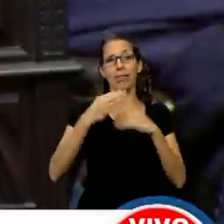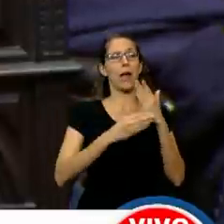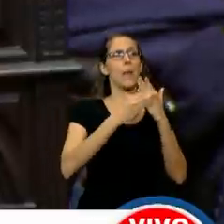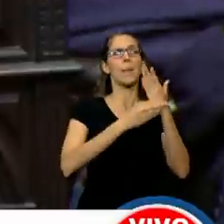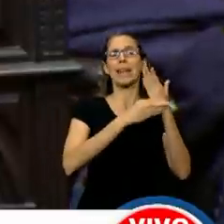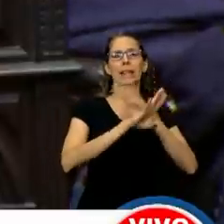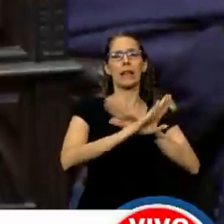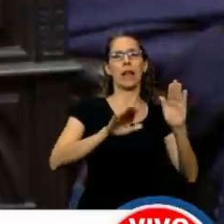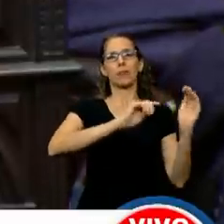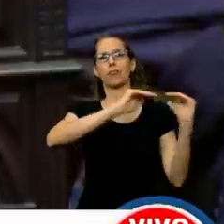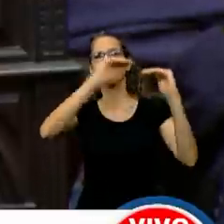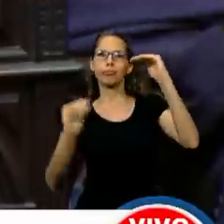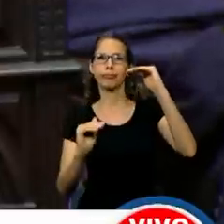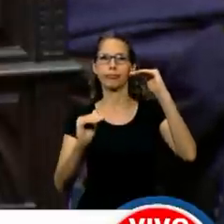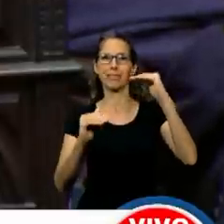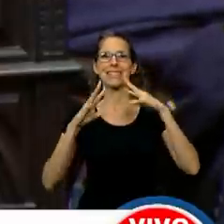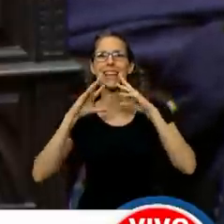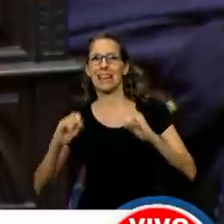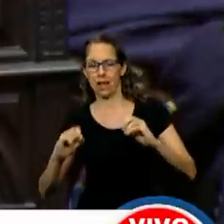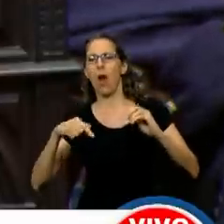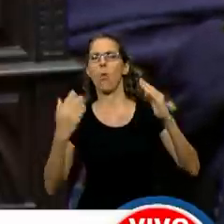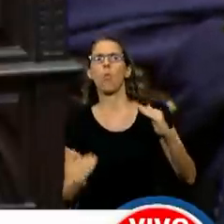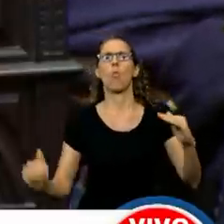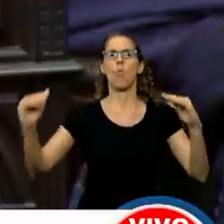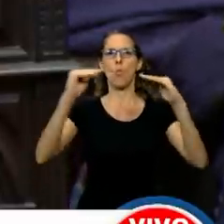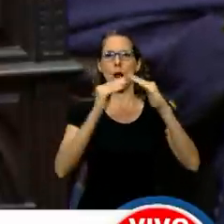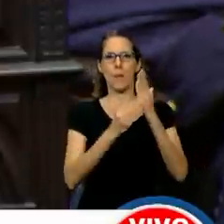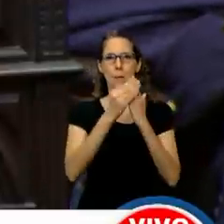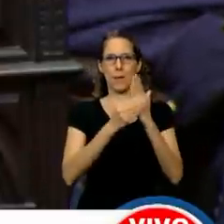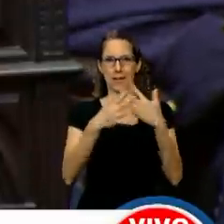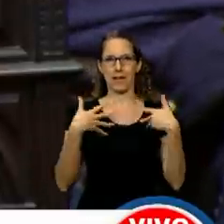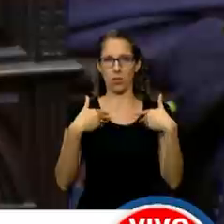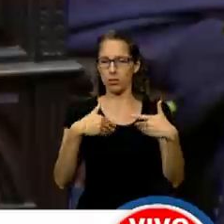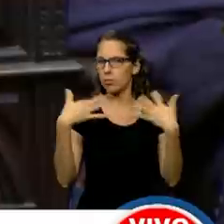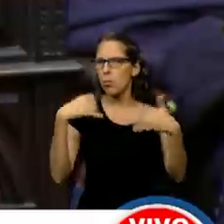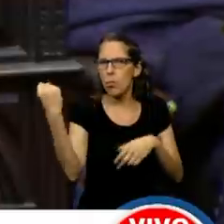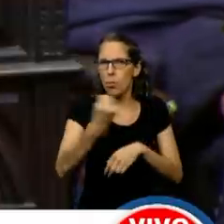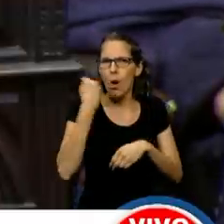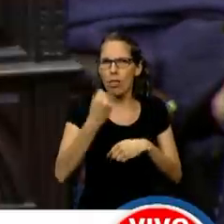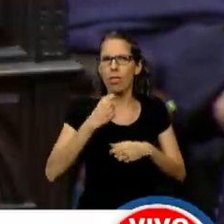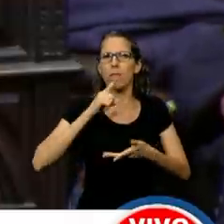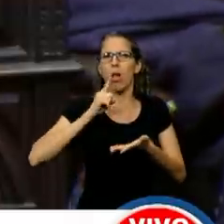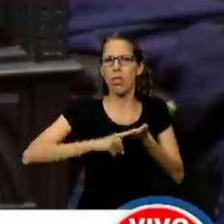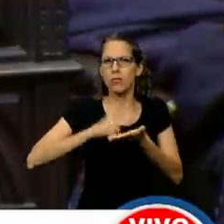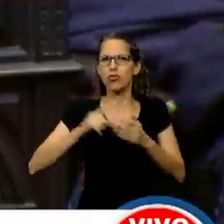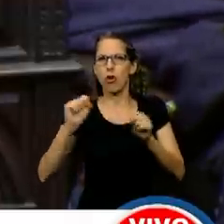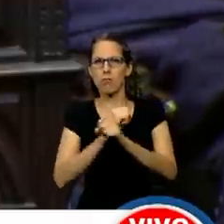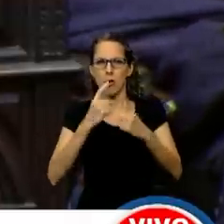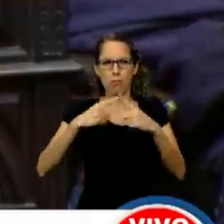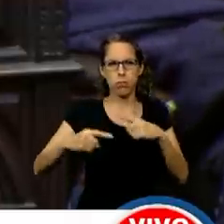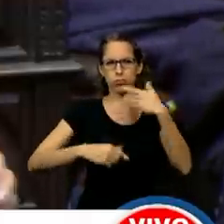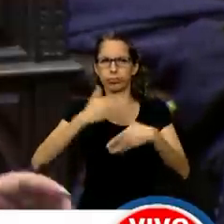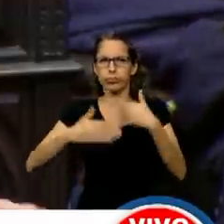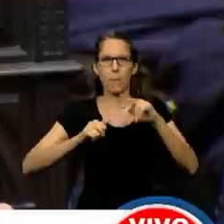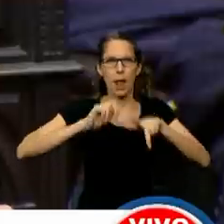volvimos al ministerio de salud con esta rectoría que es importante para las políticas públicas para fortalecer